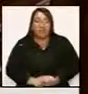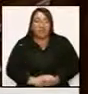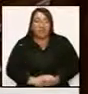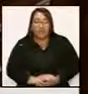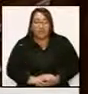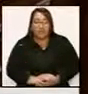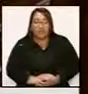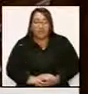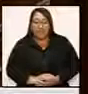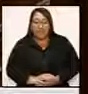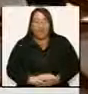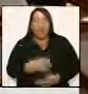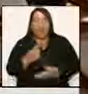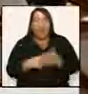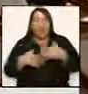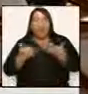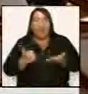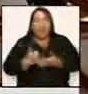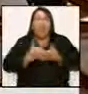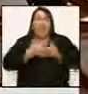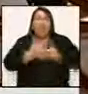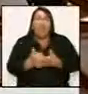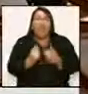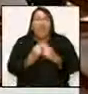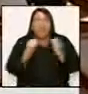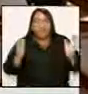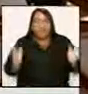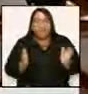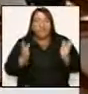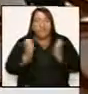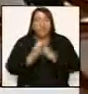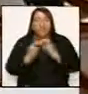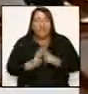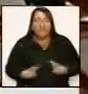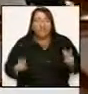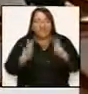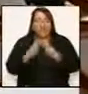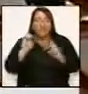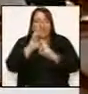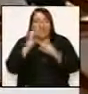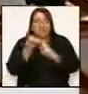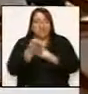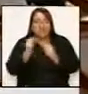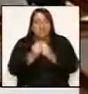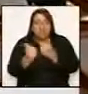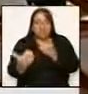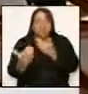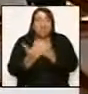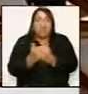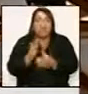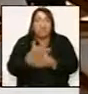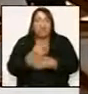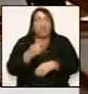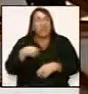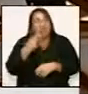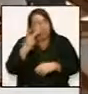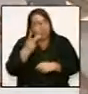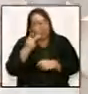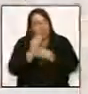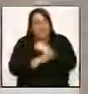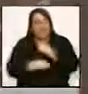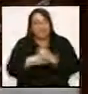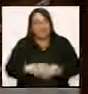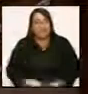Ortiz, a fin de contribuir e impulsar valores culturales y el acercamiento entre nuestras dos